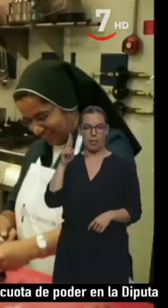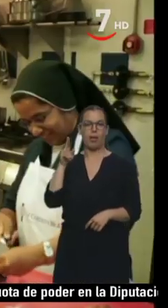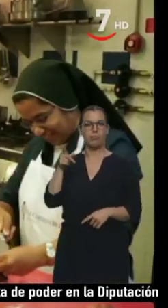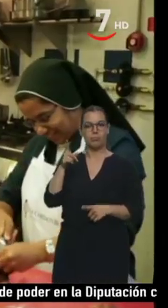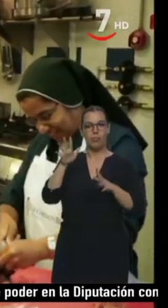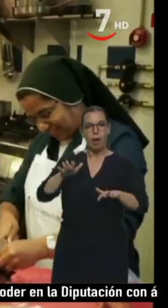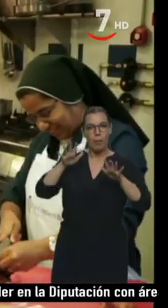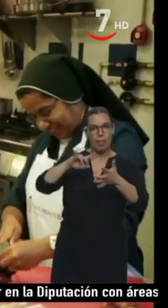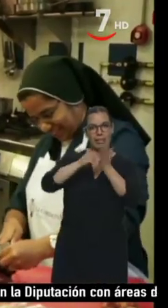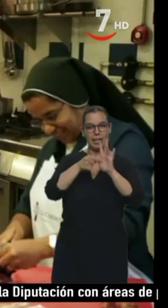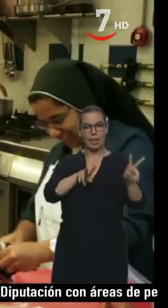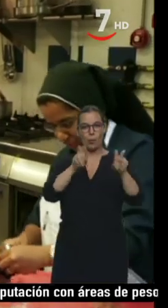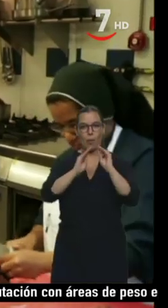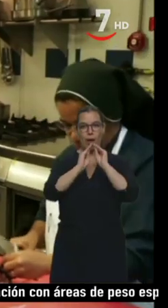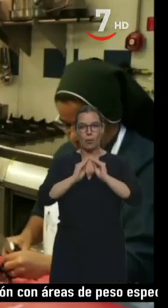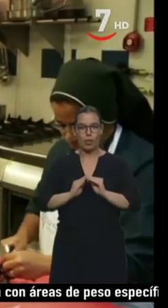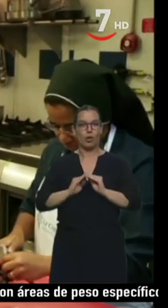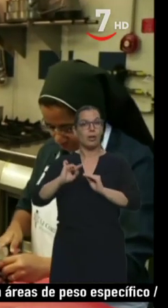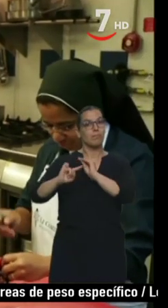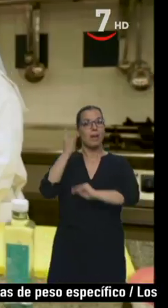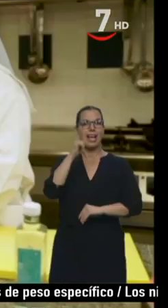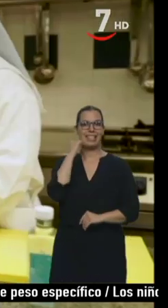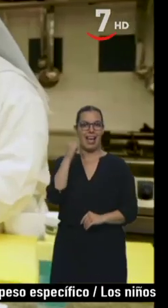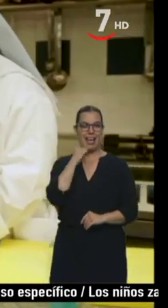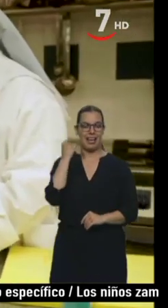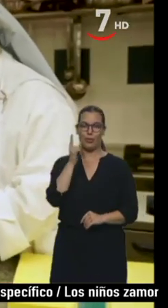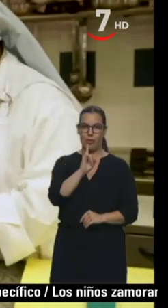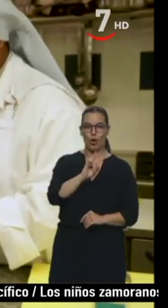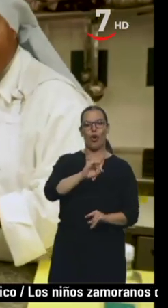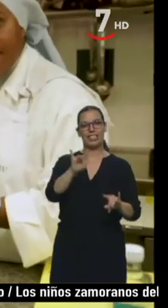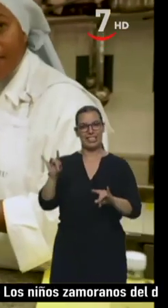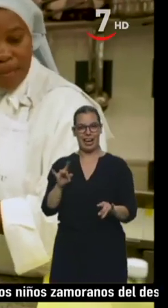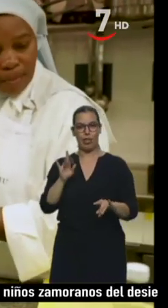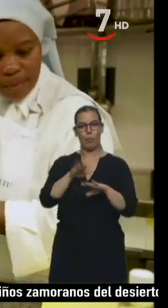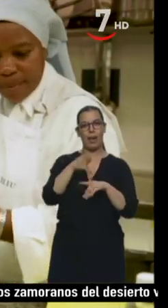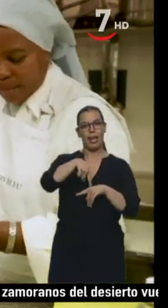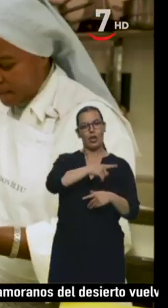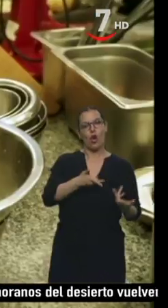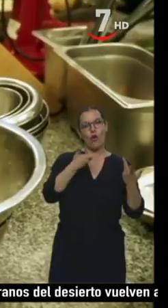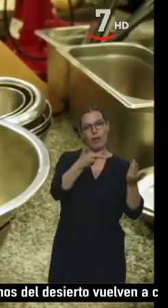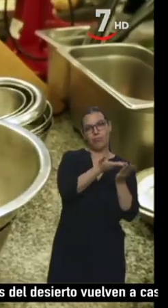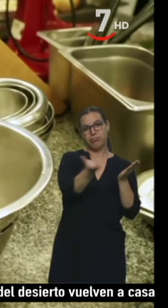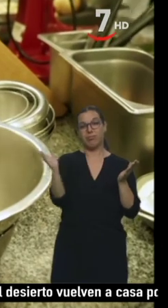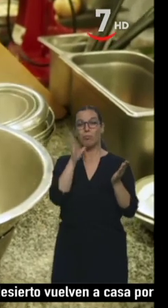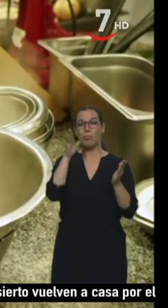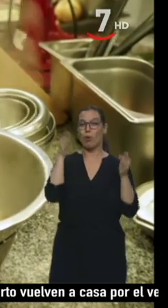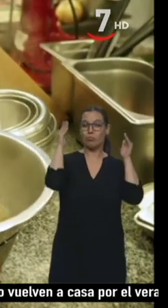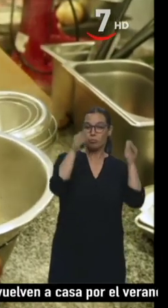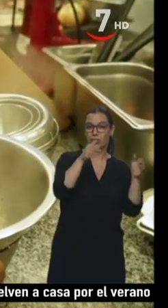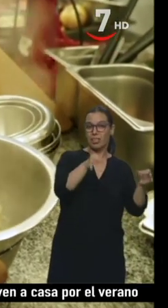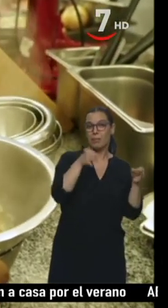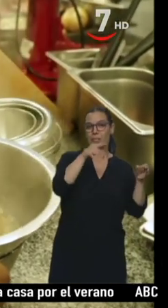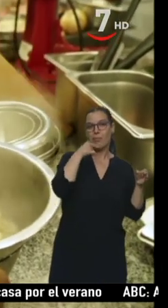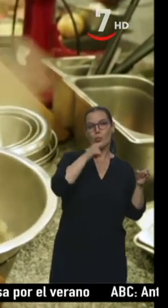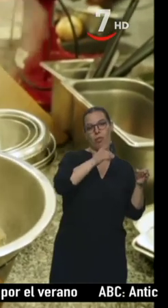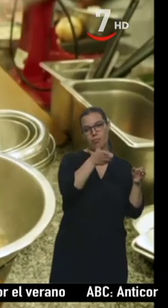y elaboraciones, sobre todo de productos salados. Así pueden diversificar su oferta, ya que habitualmente suelen centrarse en los